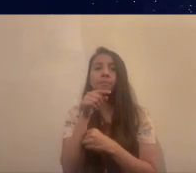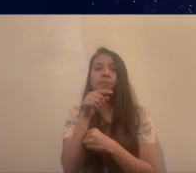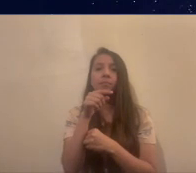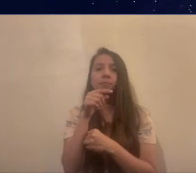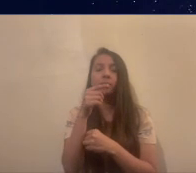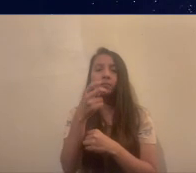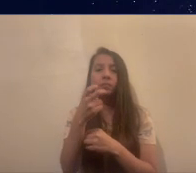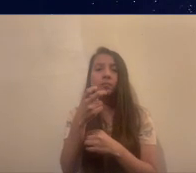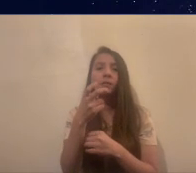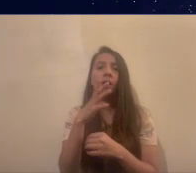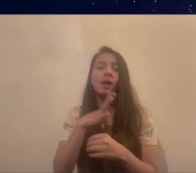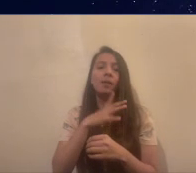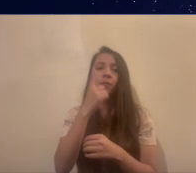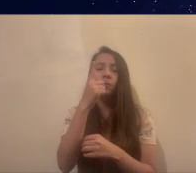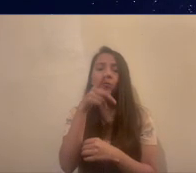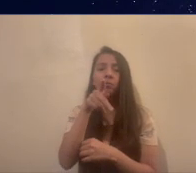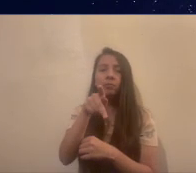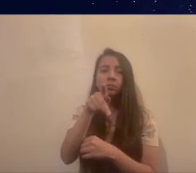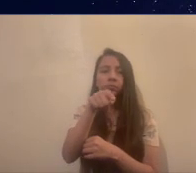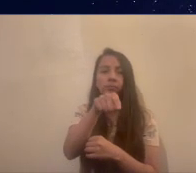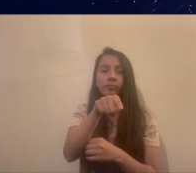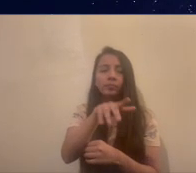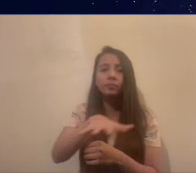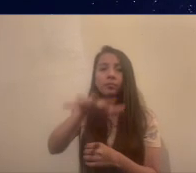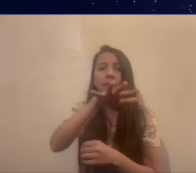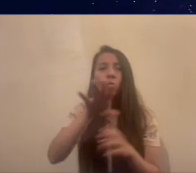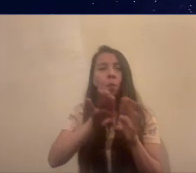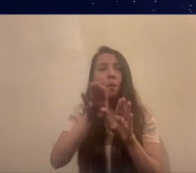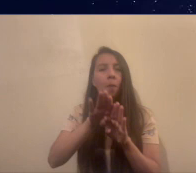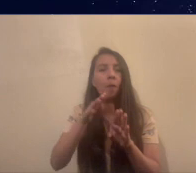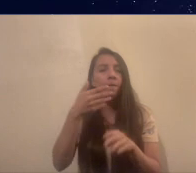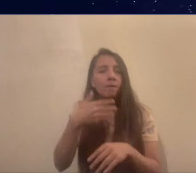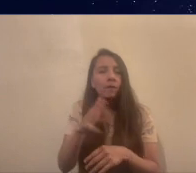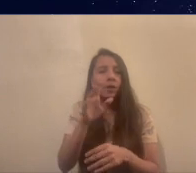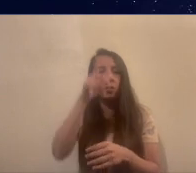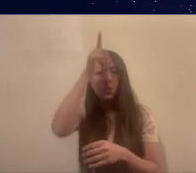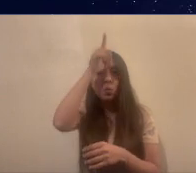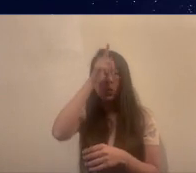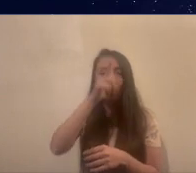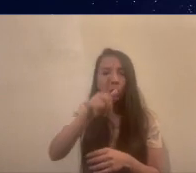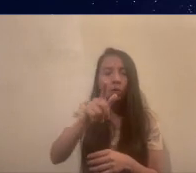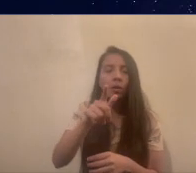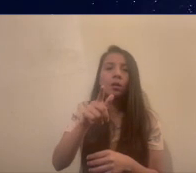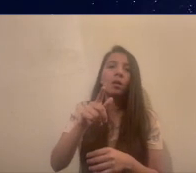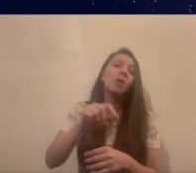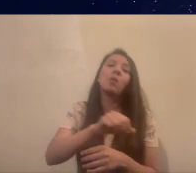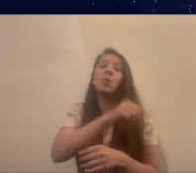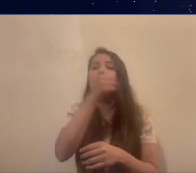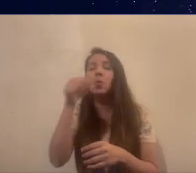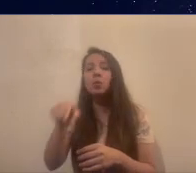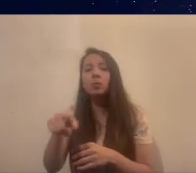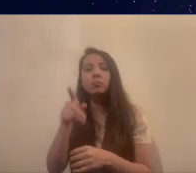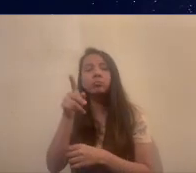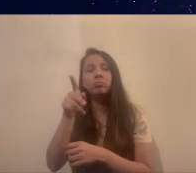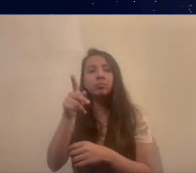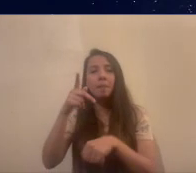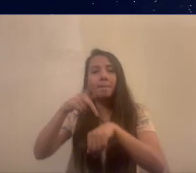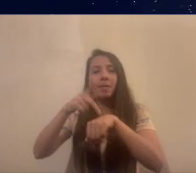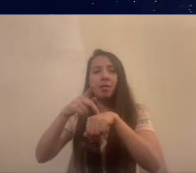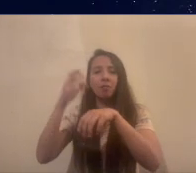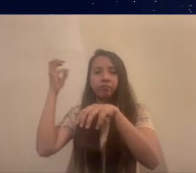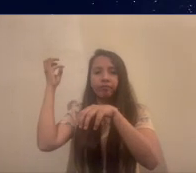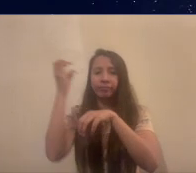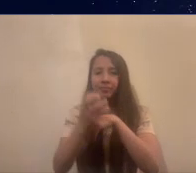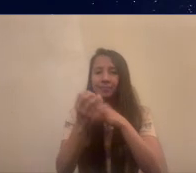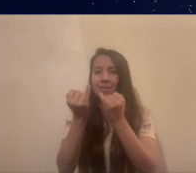en diferentes condiciones de vacío, uno que simulaba superficie lunar, superficie marciana, otro que simulaba superficie de